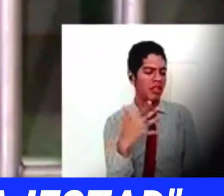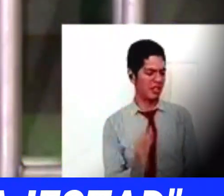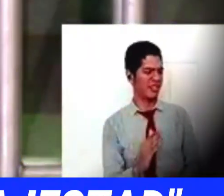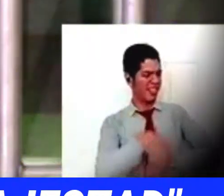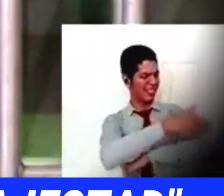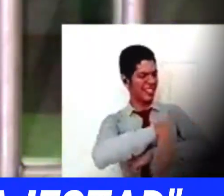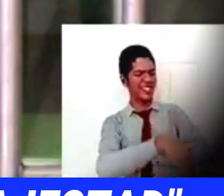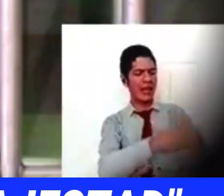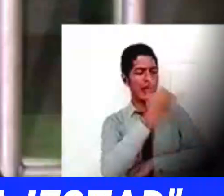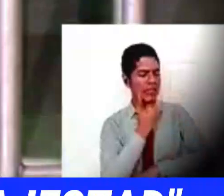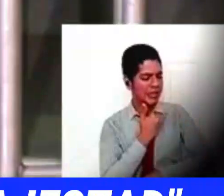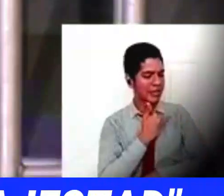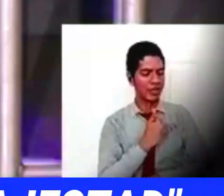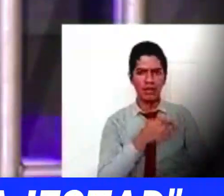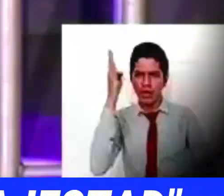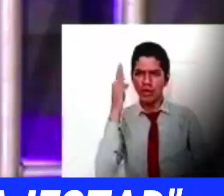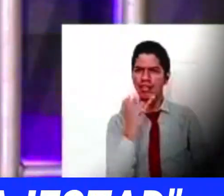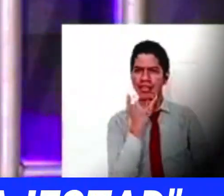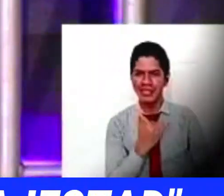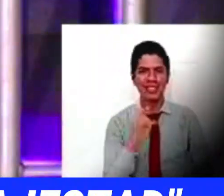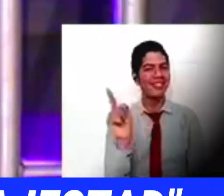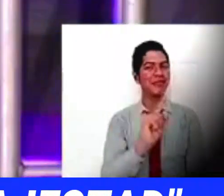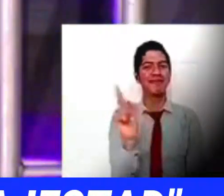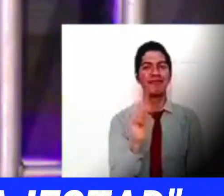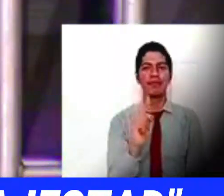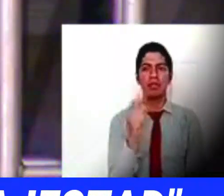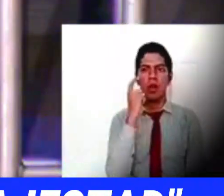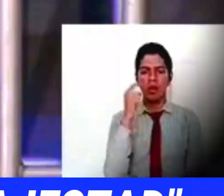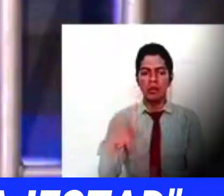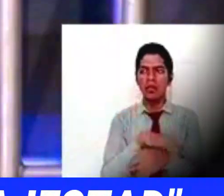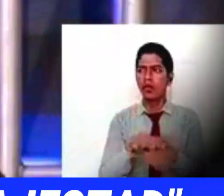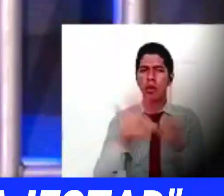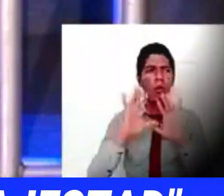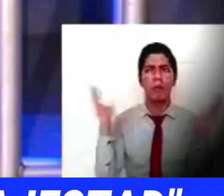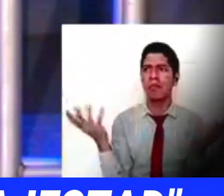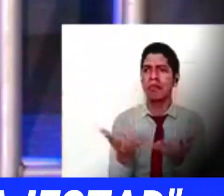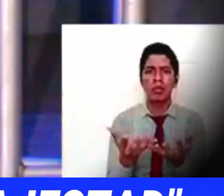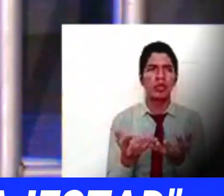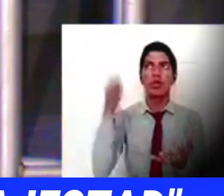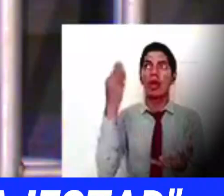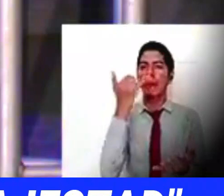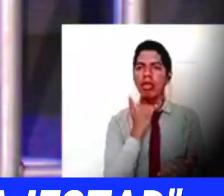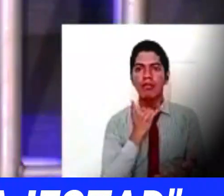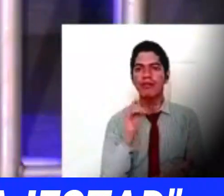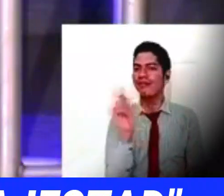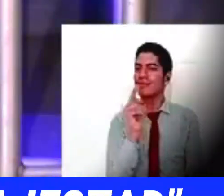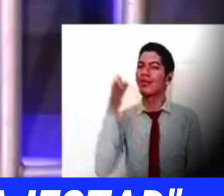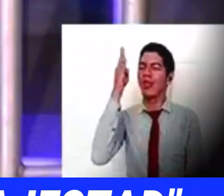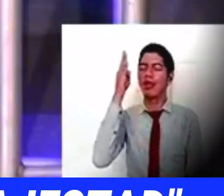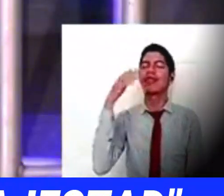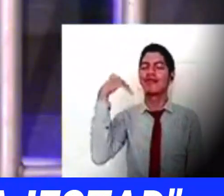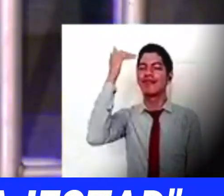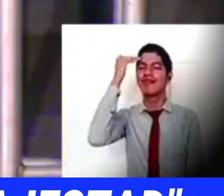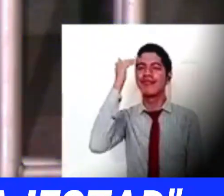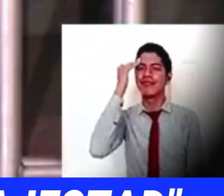que Dios está equivocado con todo esto que estamos viviendo? No, no, no se te ocurra. Esto ya estaba en el proyecto de Dios. Yo predicaba ayer que